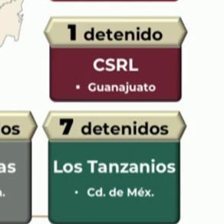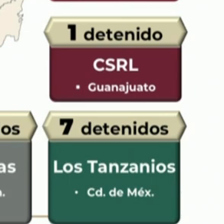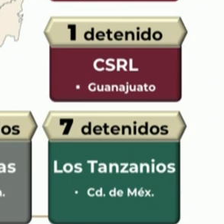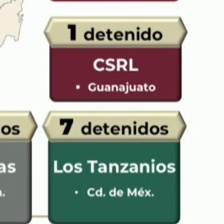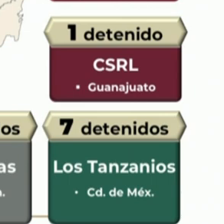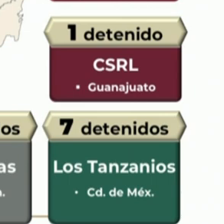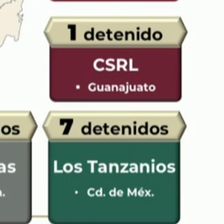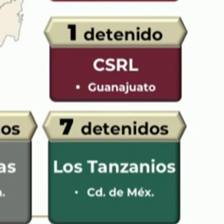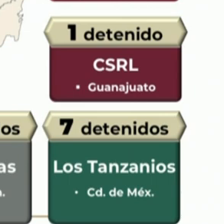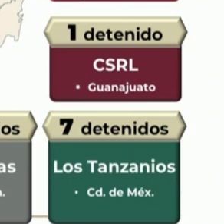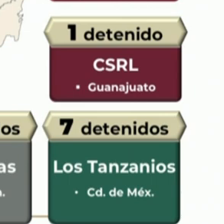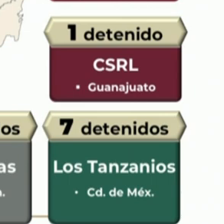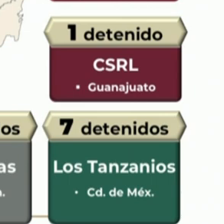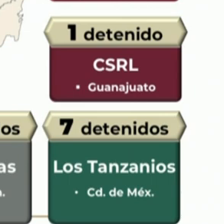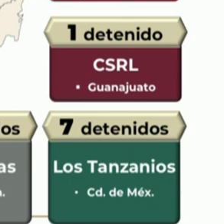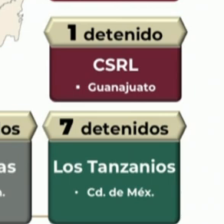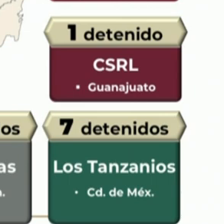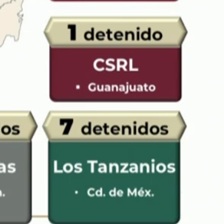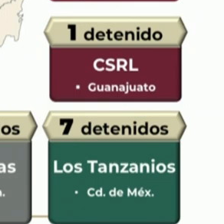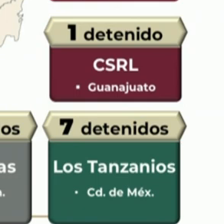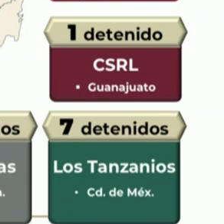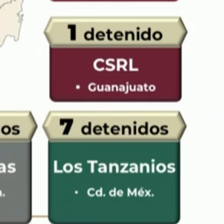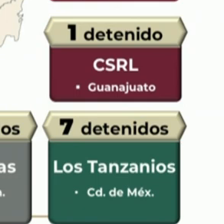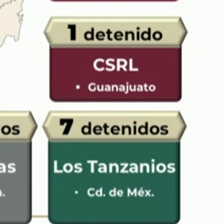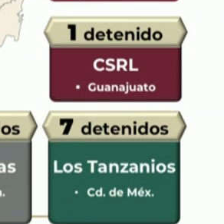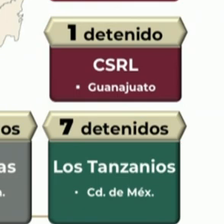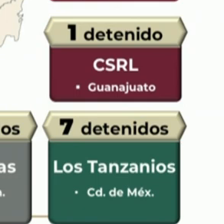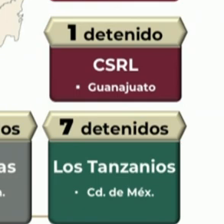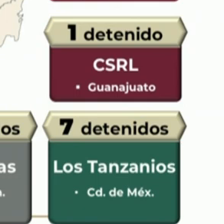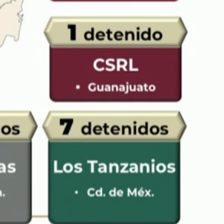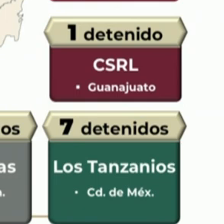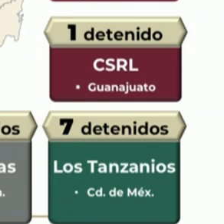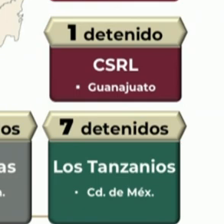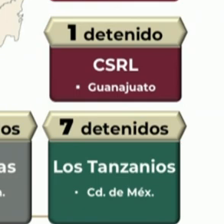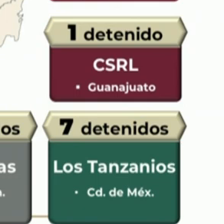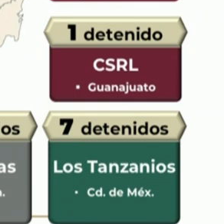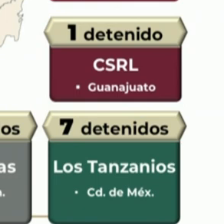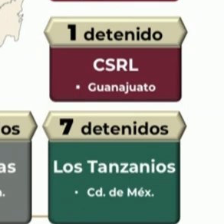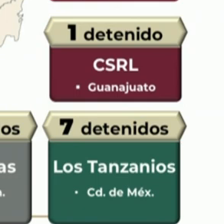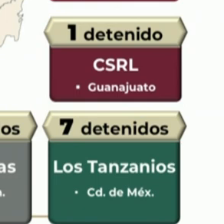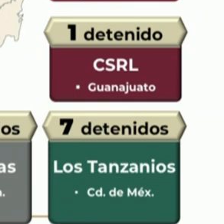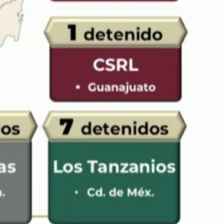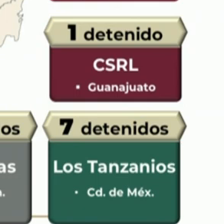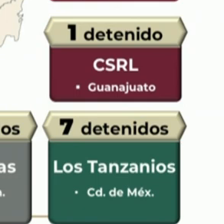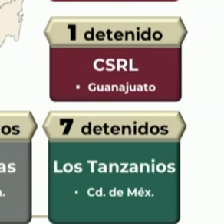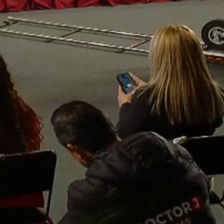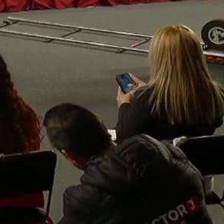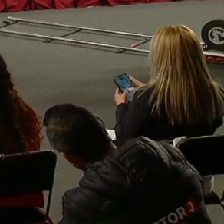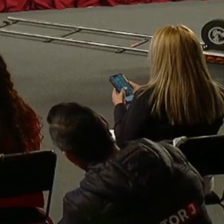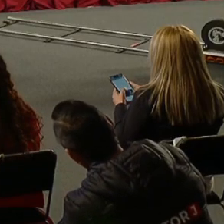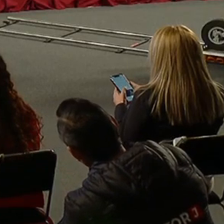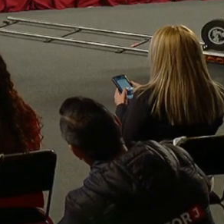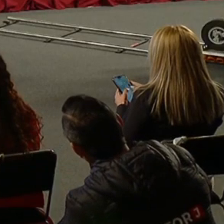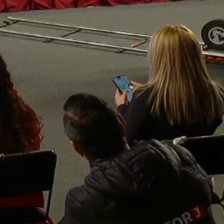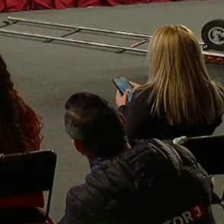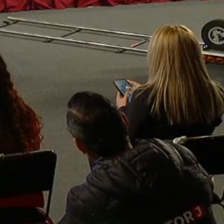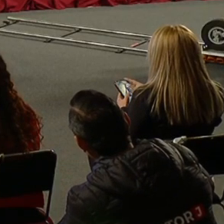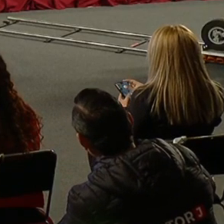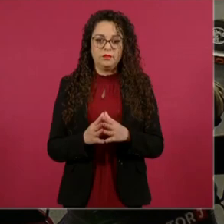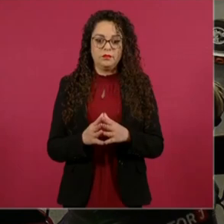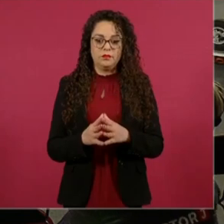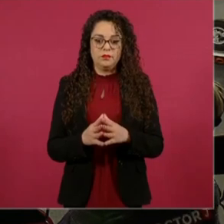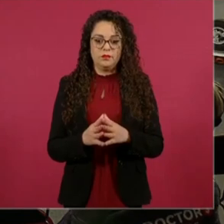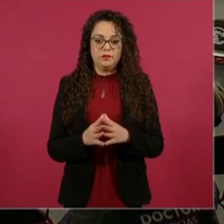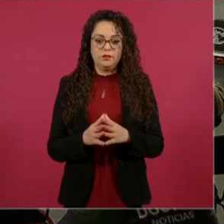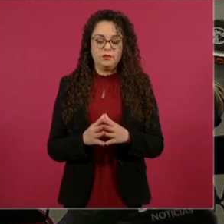grupos delictivos en este periodo. Fueron 13 detenidos del Cártel del Pacífico, 9 del Cártel Jalisco